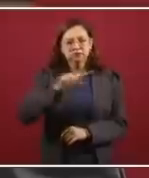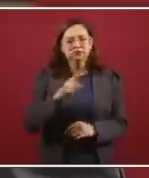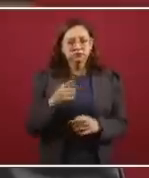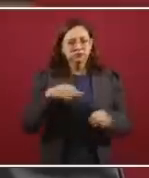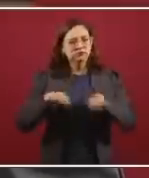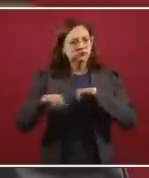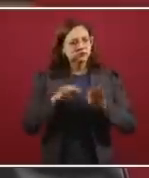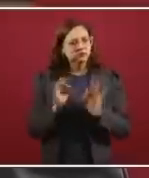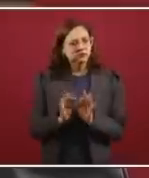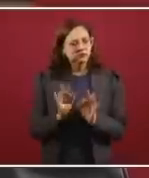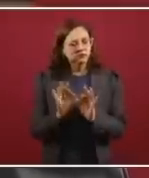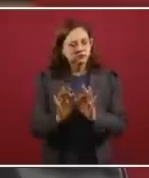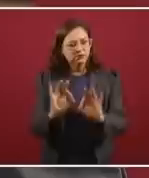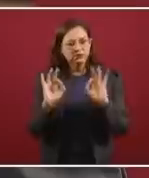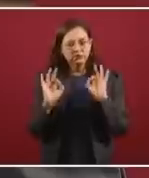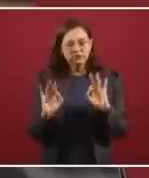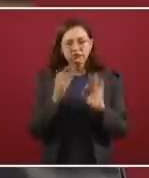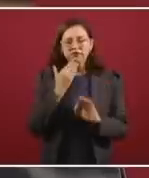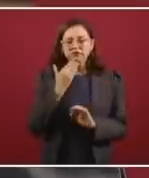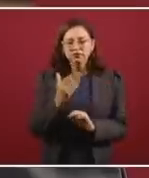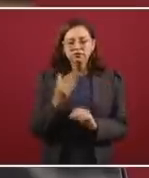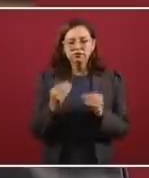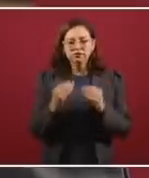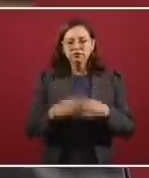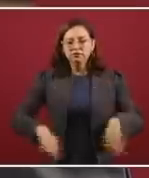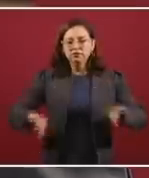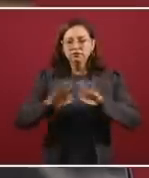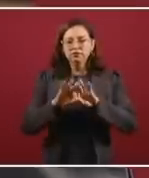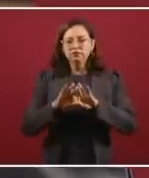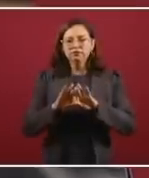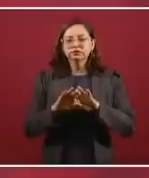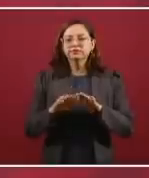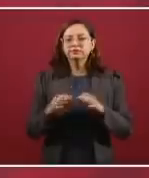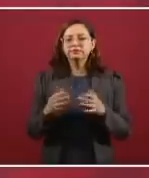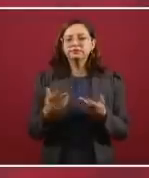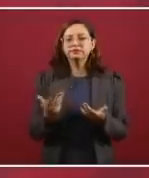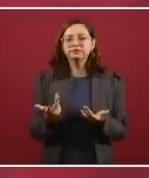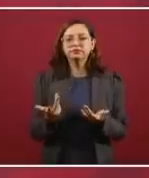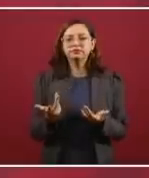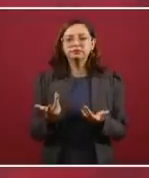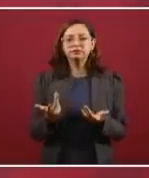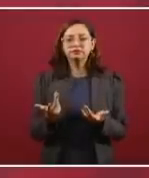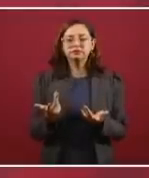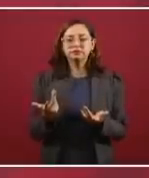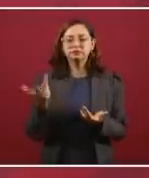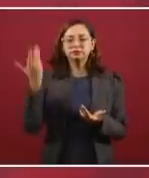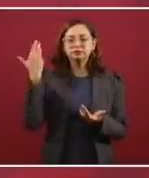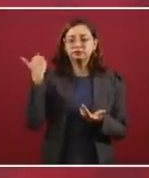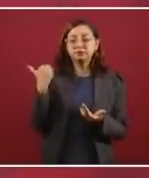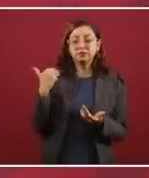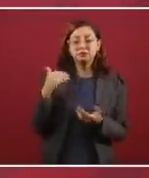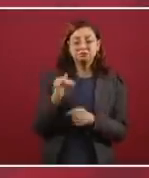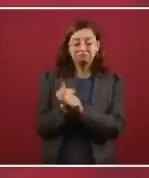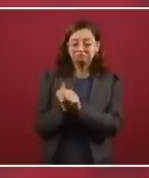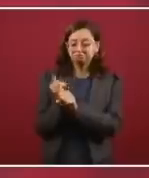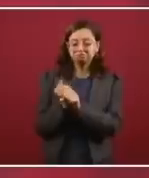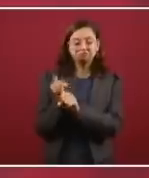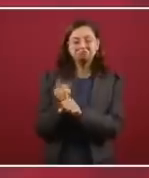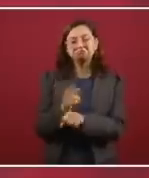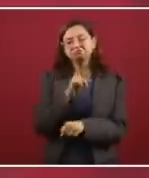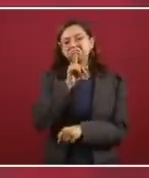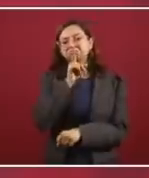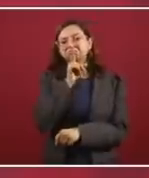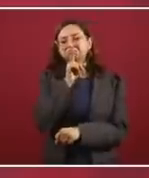destacada y relevante. Hace algún tiempo no era algo prioritario hacer esta investigación, pero ahora se está